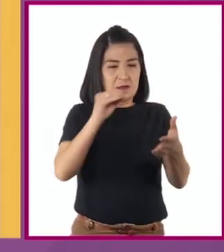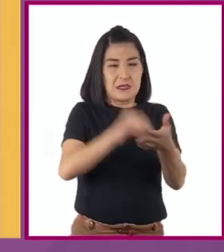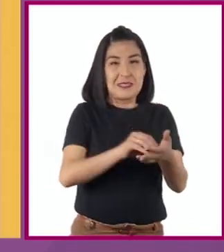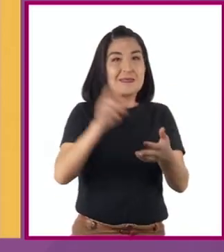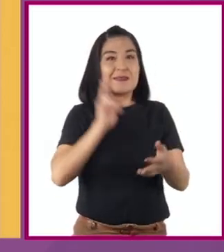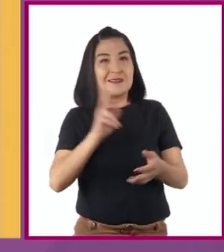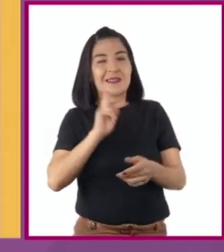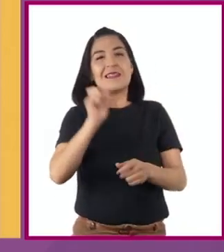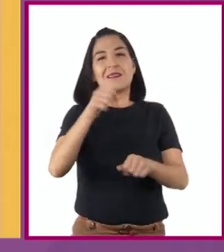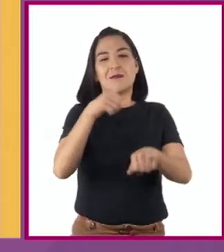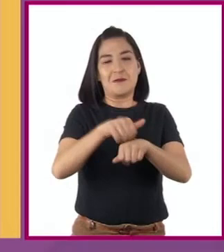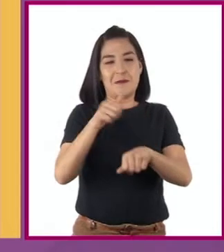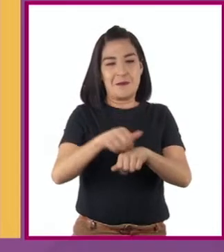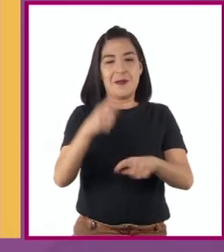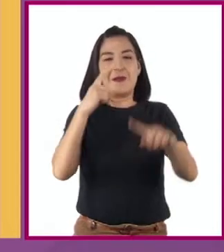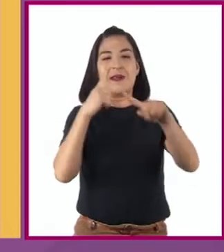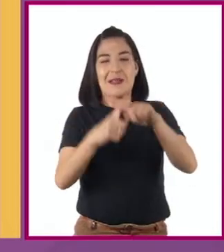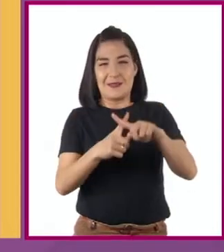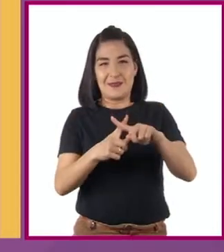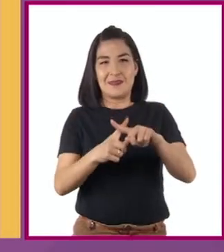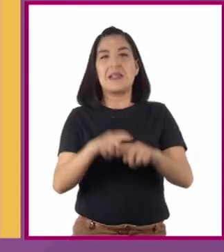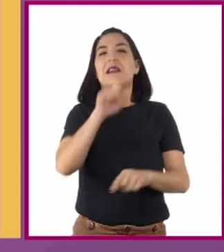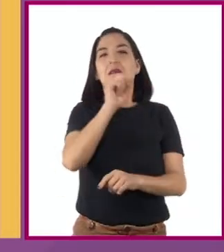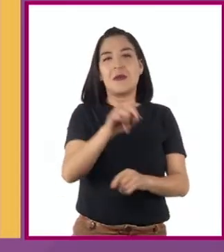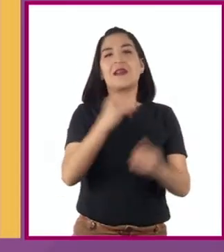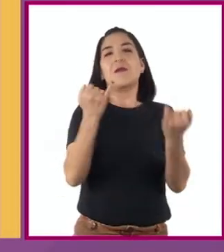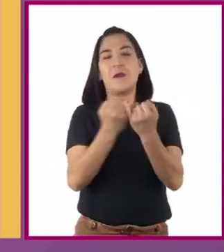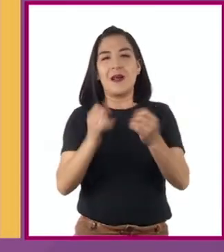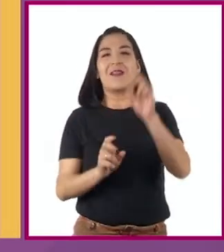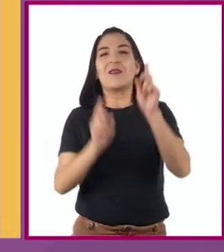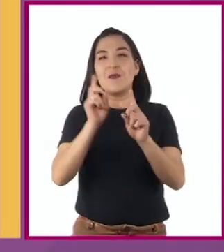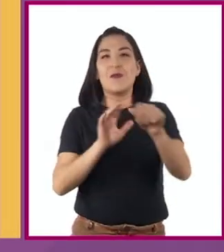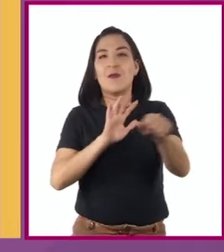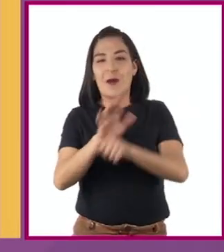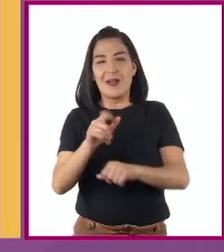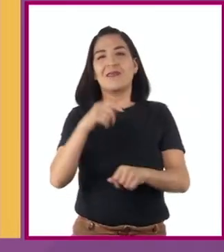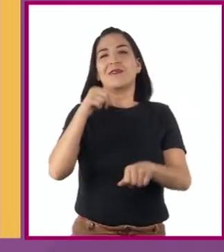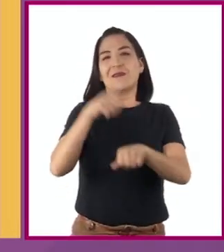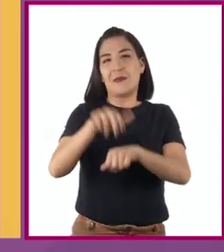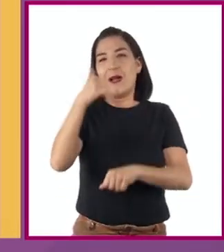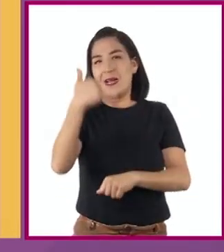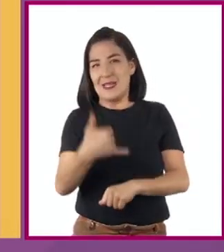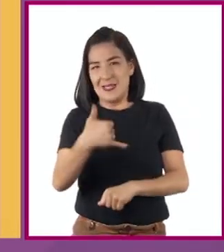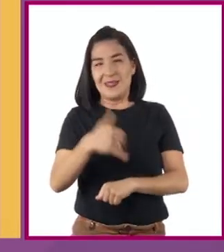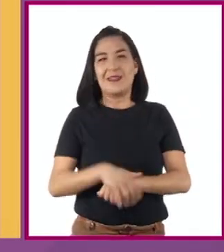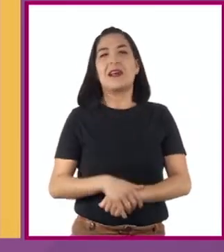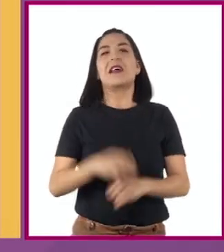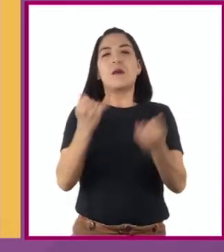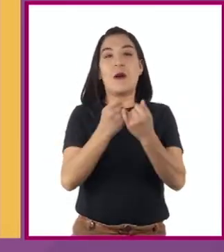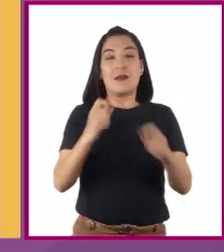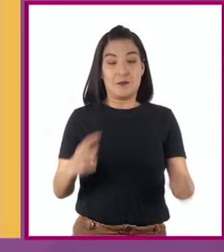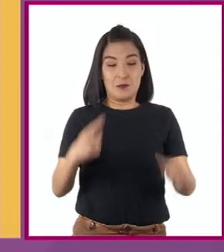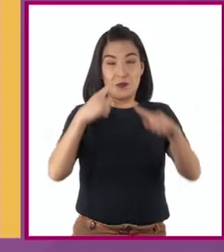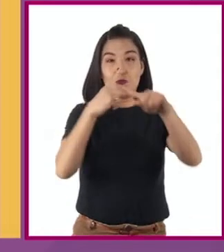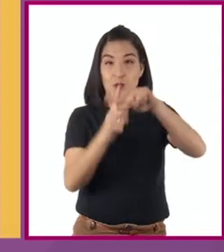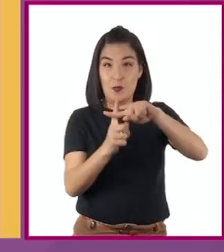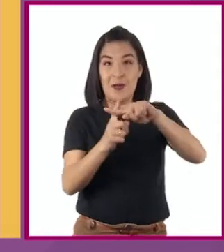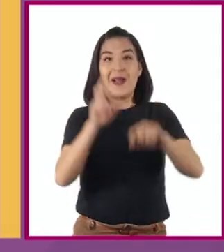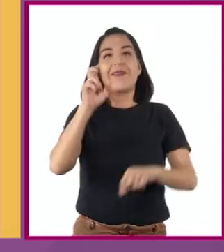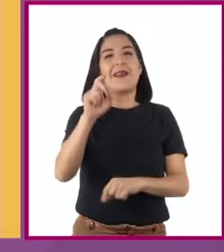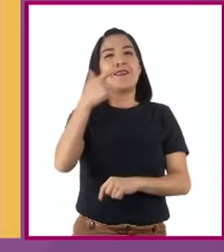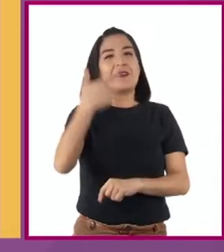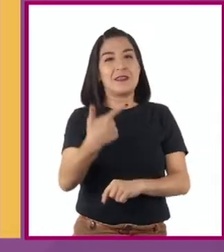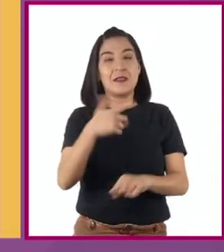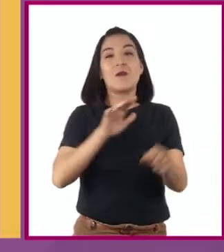del número X, así como los posibles valores del número Y, mismos que su suma sea 37 y